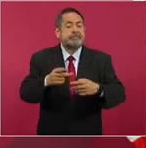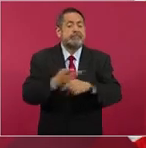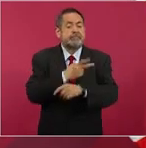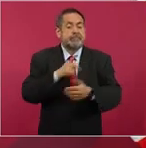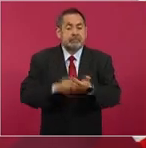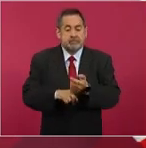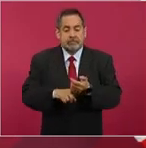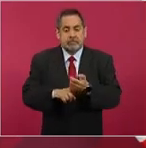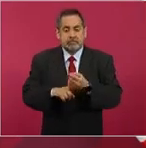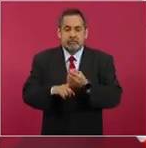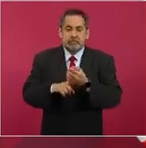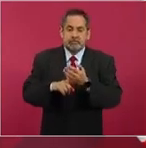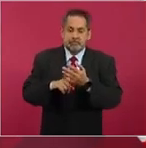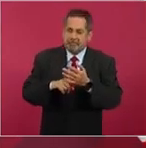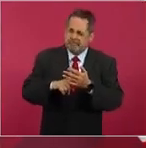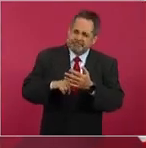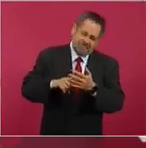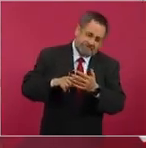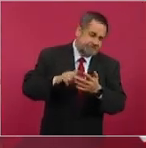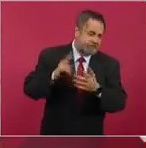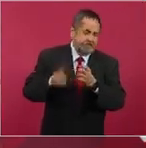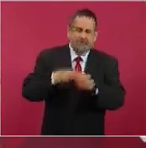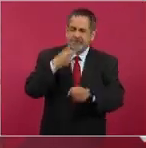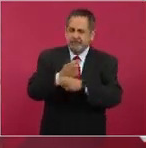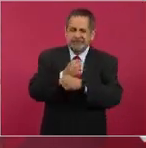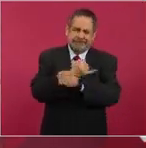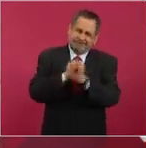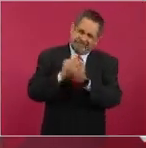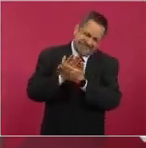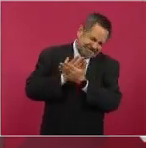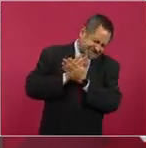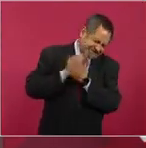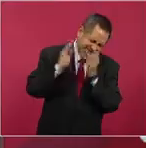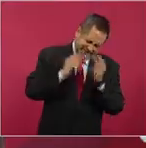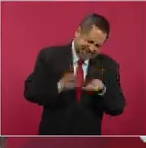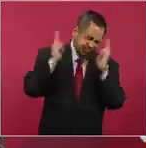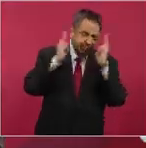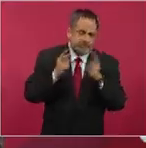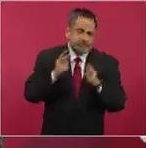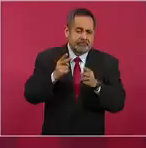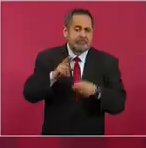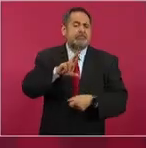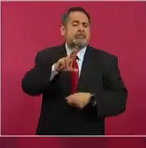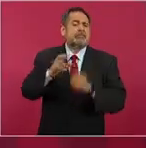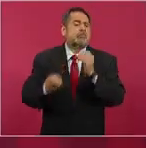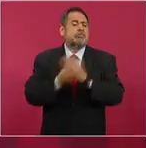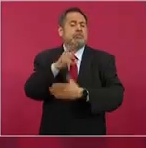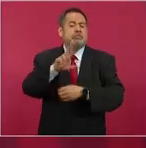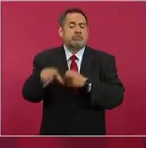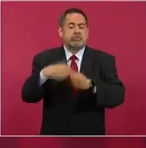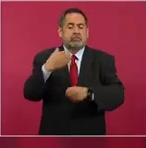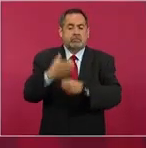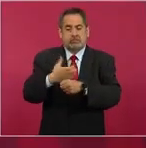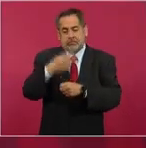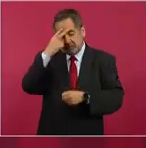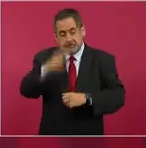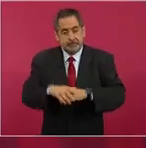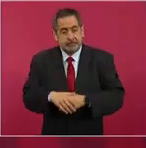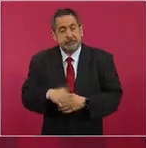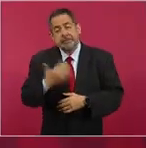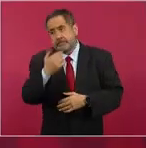la República, se logró la segunda independencia de México. Luego, todavía, el siglo